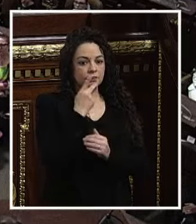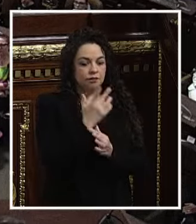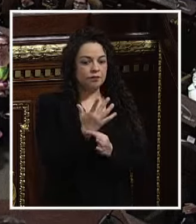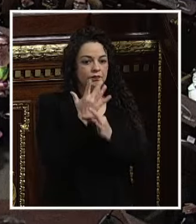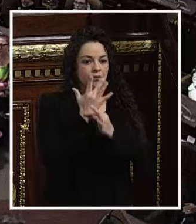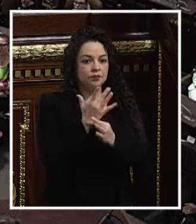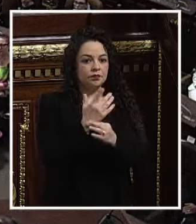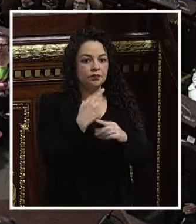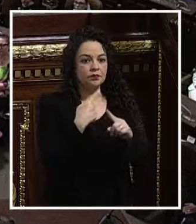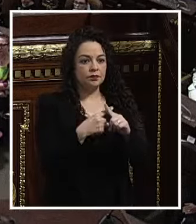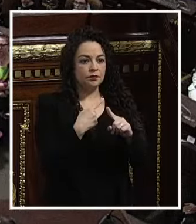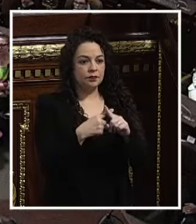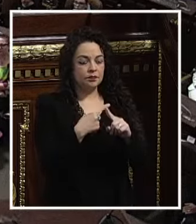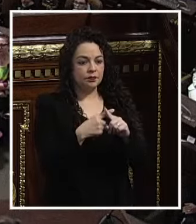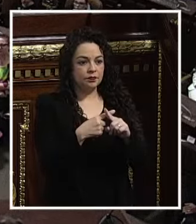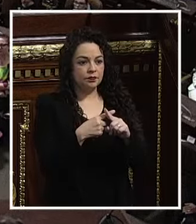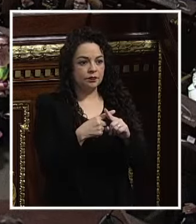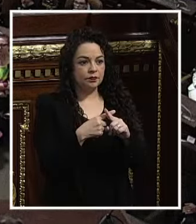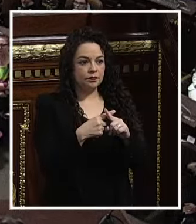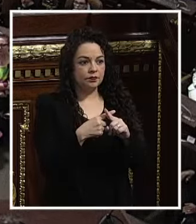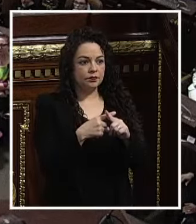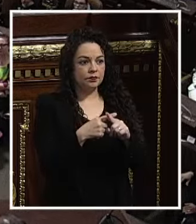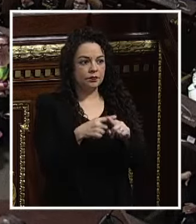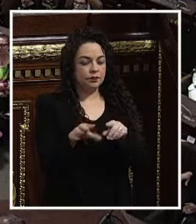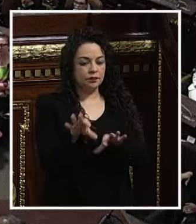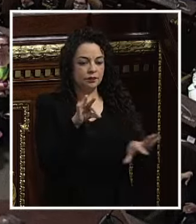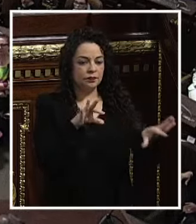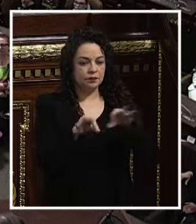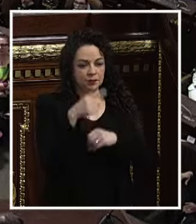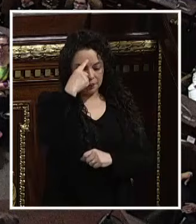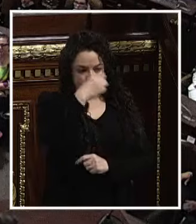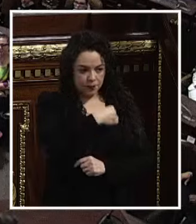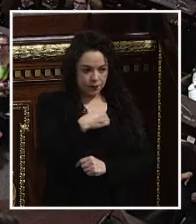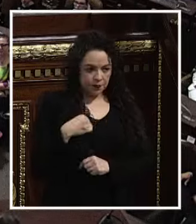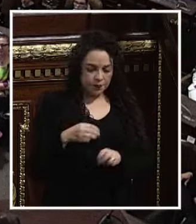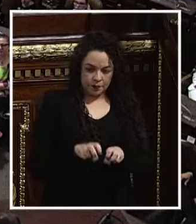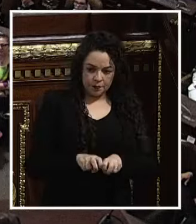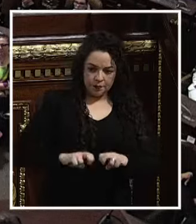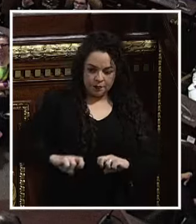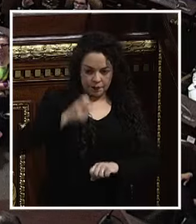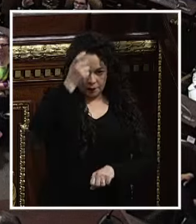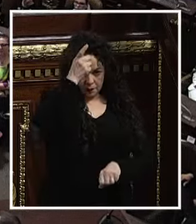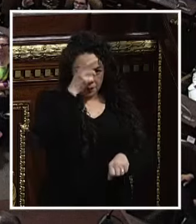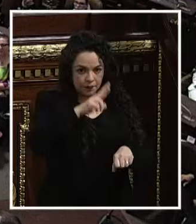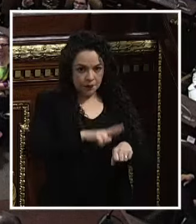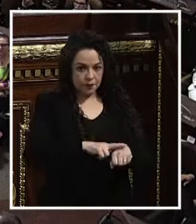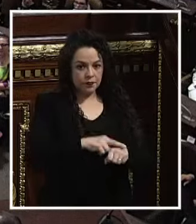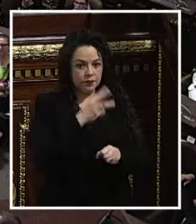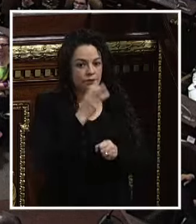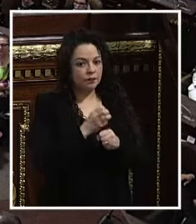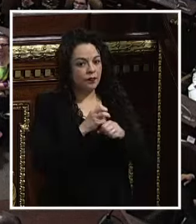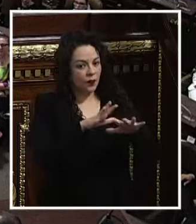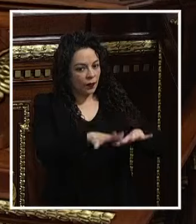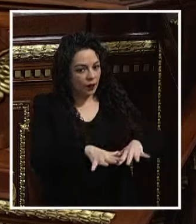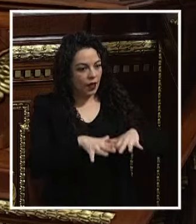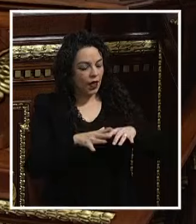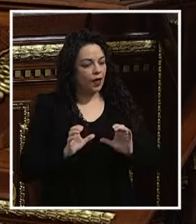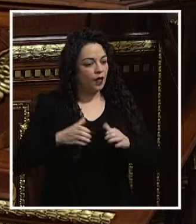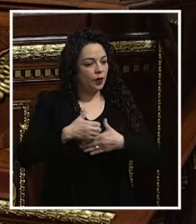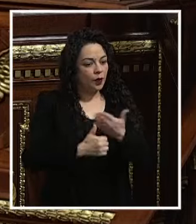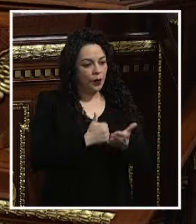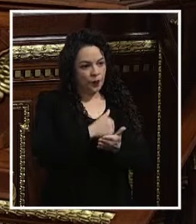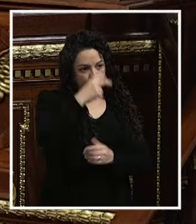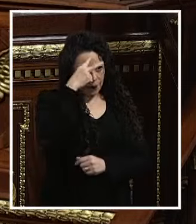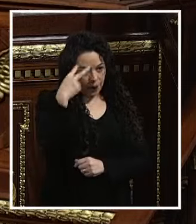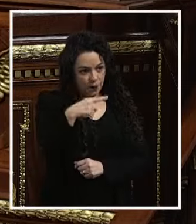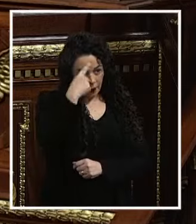elegir la mesa directiva de esta tercera legislatura del Congreso de la Ciudad de México para el primer año